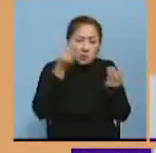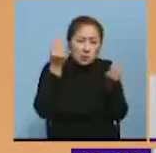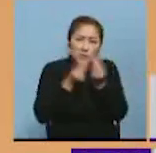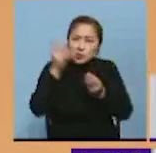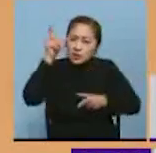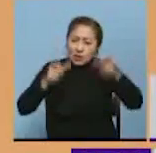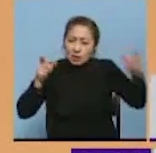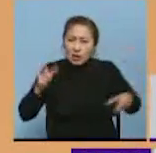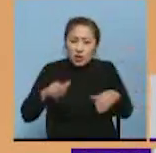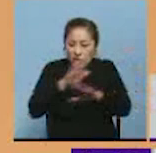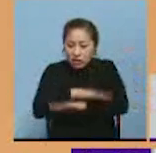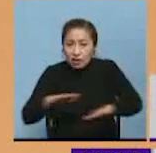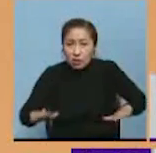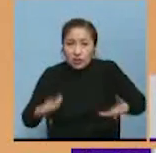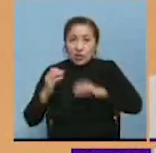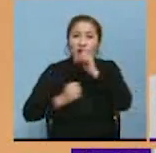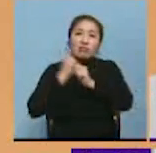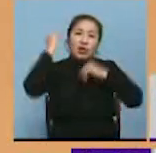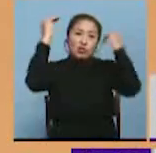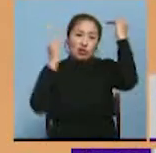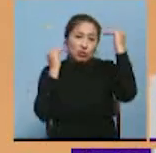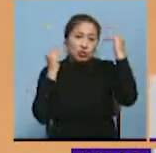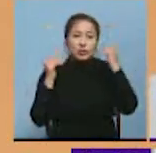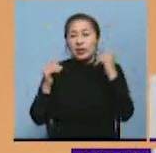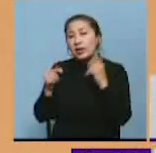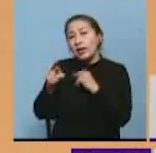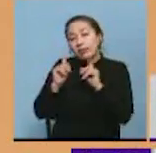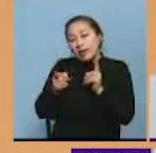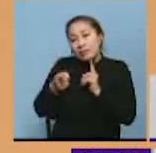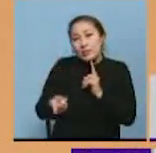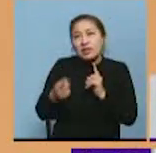tanta gente, desde el más pequeño hasta el más grande. También creo que eso tiene